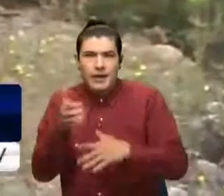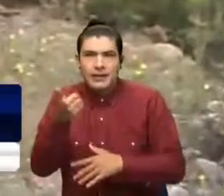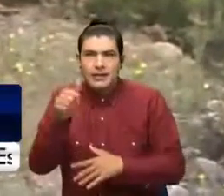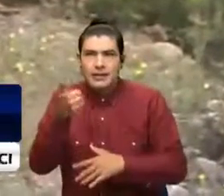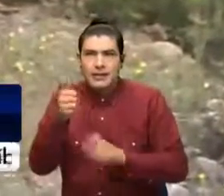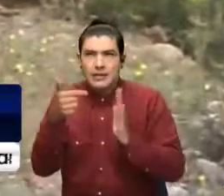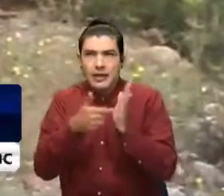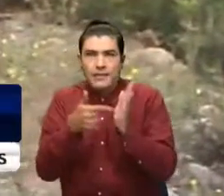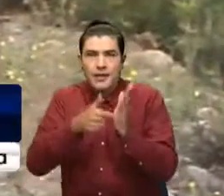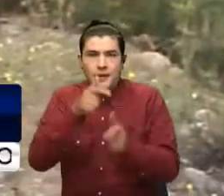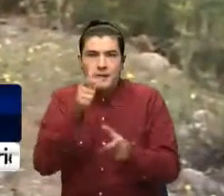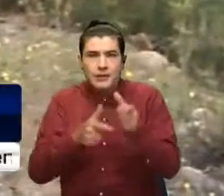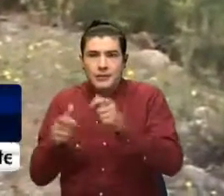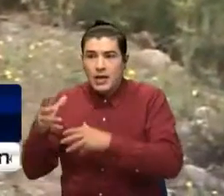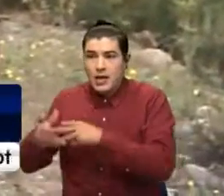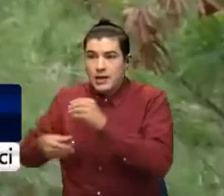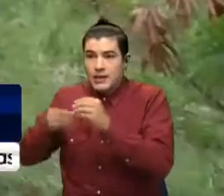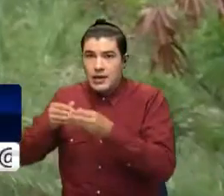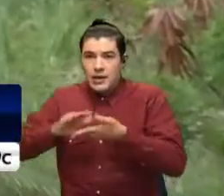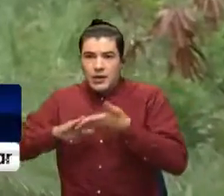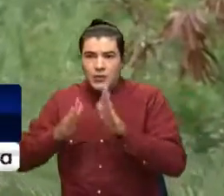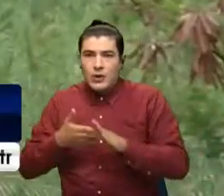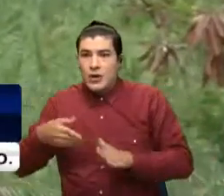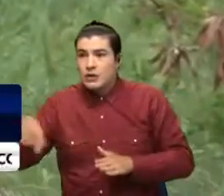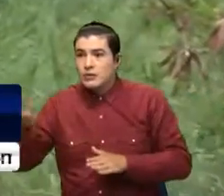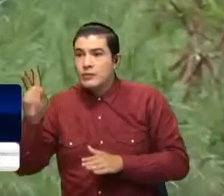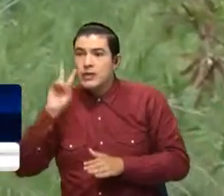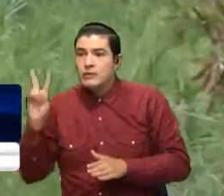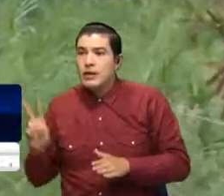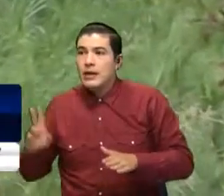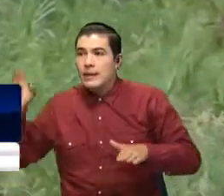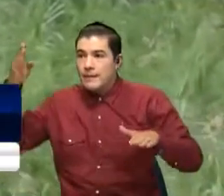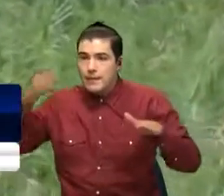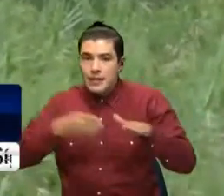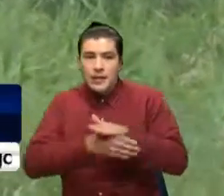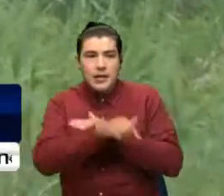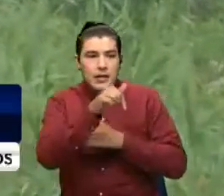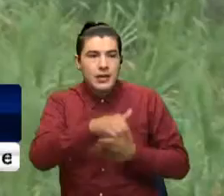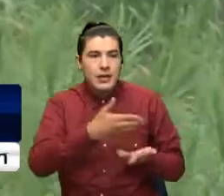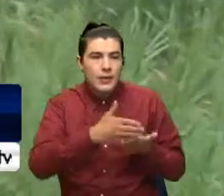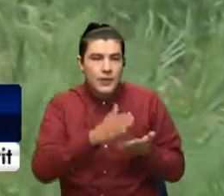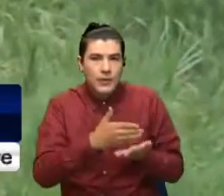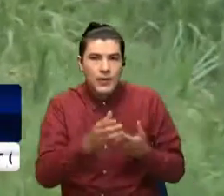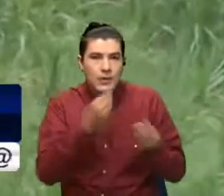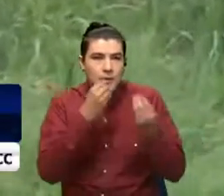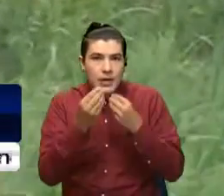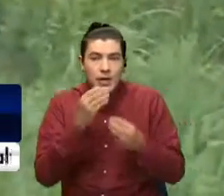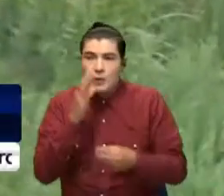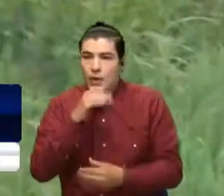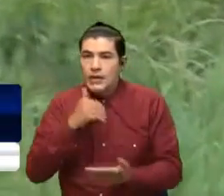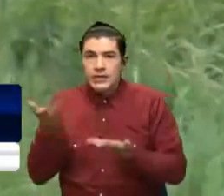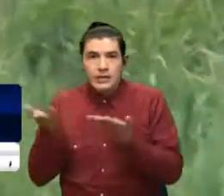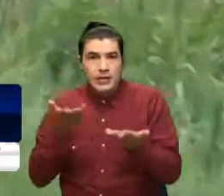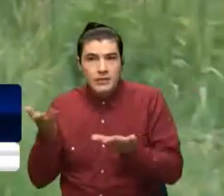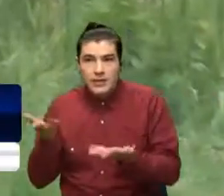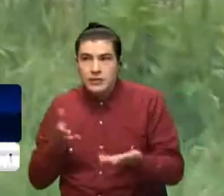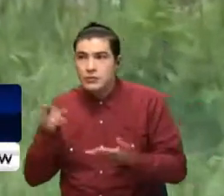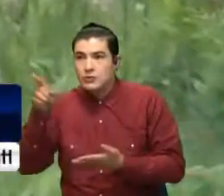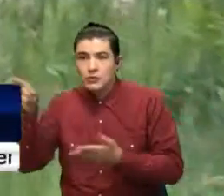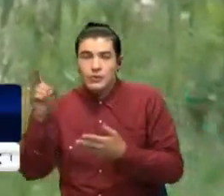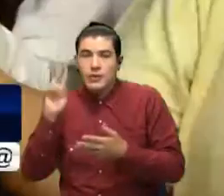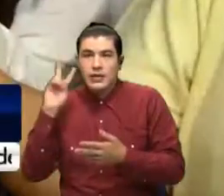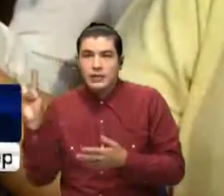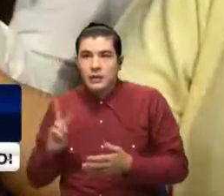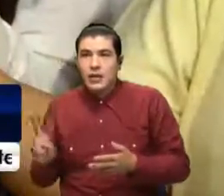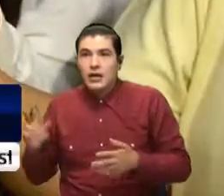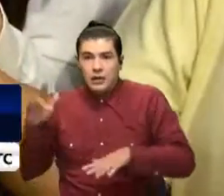más toda la comunidad que no tiene alimentos, que no tiene medicinas, que no tiene bienes y servicios y que se